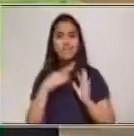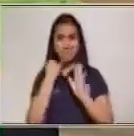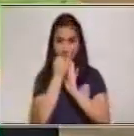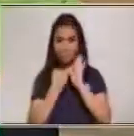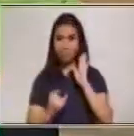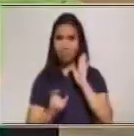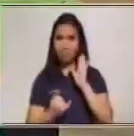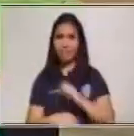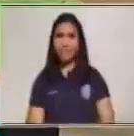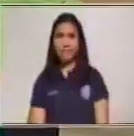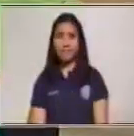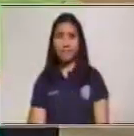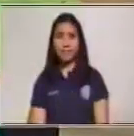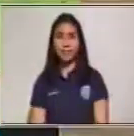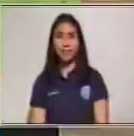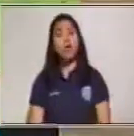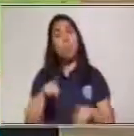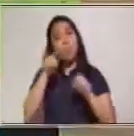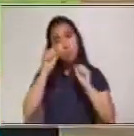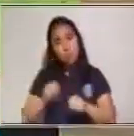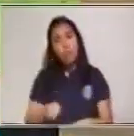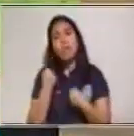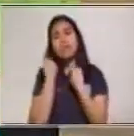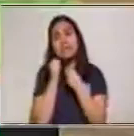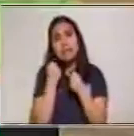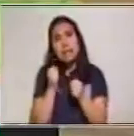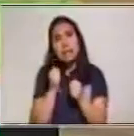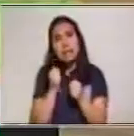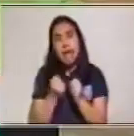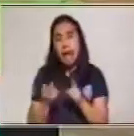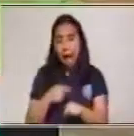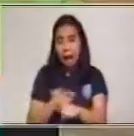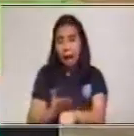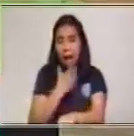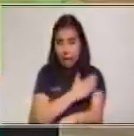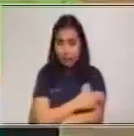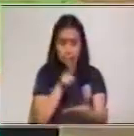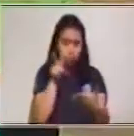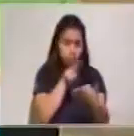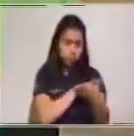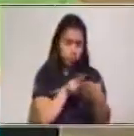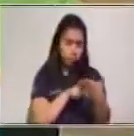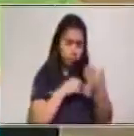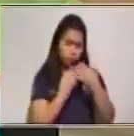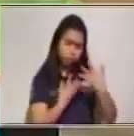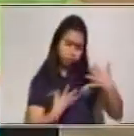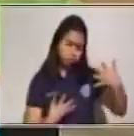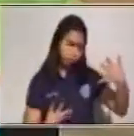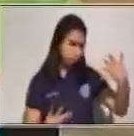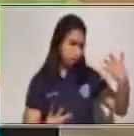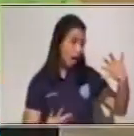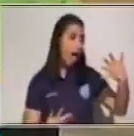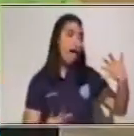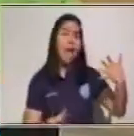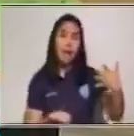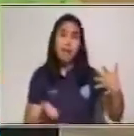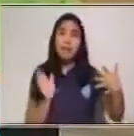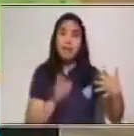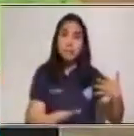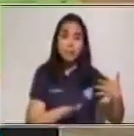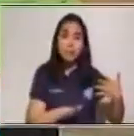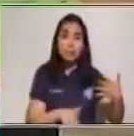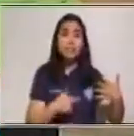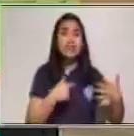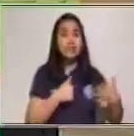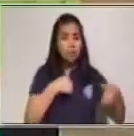Como te repito, tú pudiste haber hecho una lectura extensa, ir subrayando tus ideas, pero al final se sintetiza en un